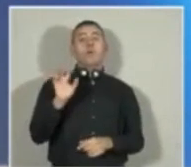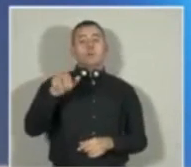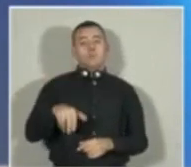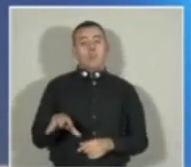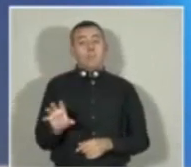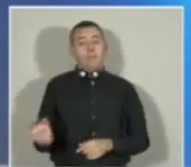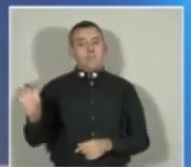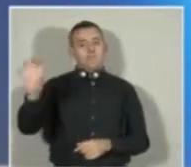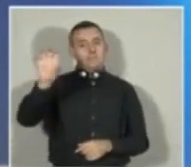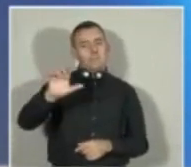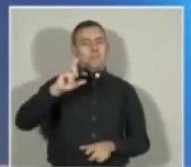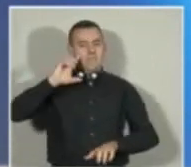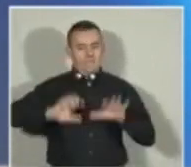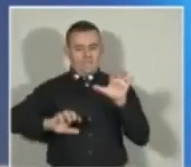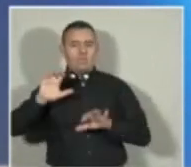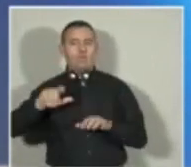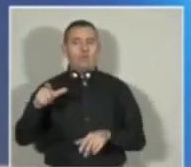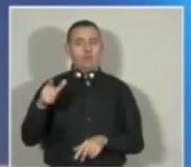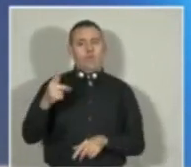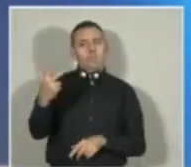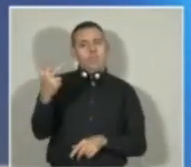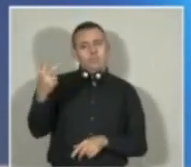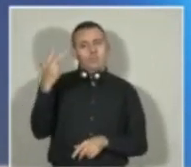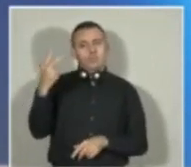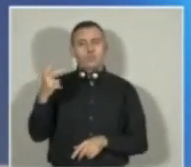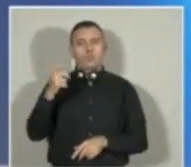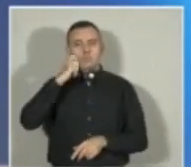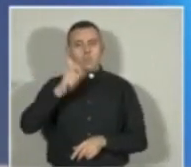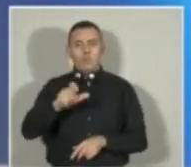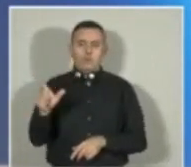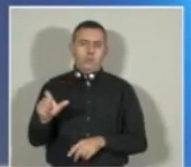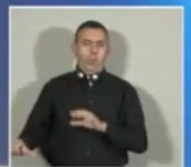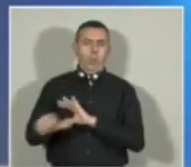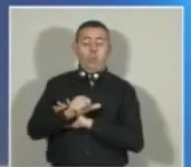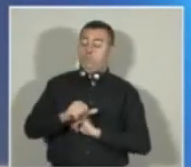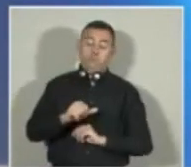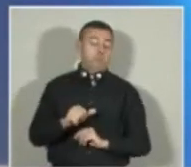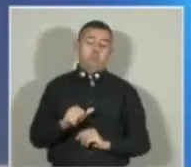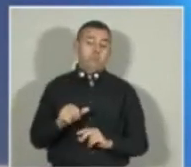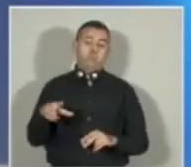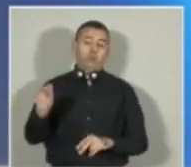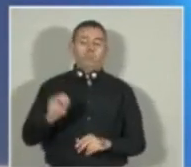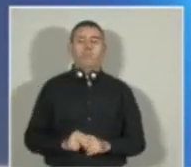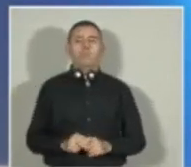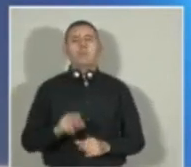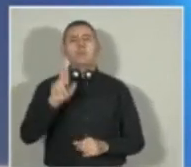riesgo de vulneración de los derechos humanos. Y en la gestión de activos que hacemos por cuenta de